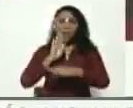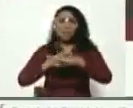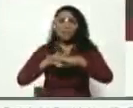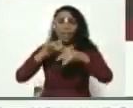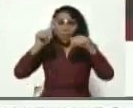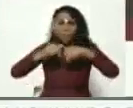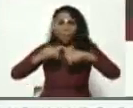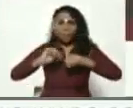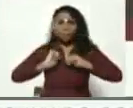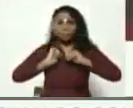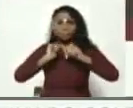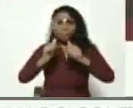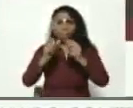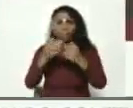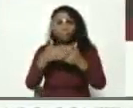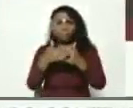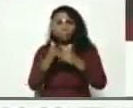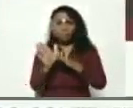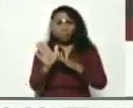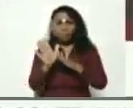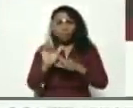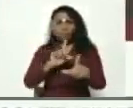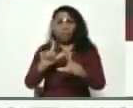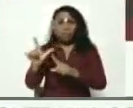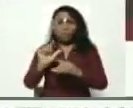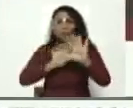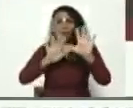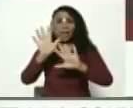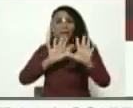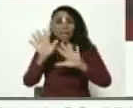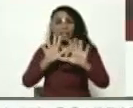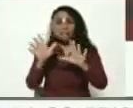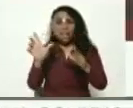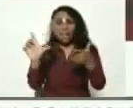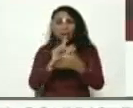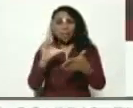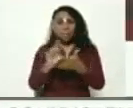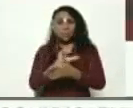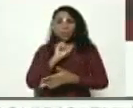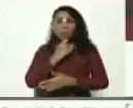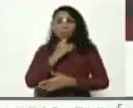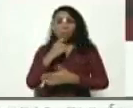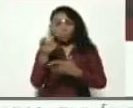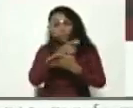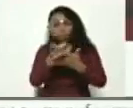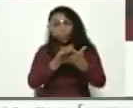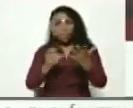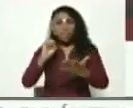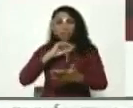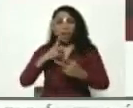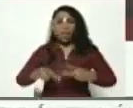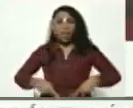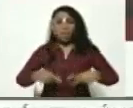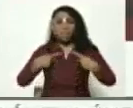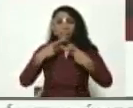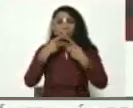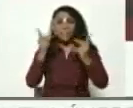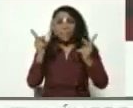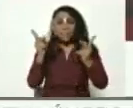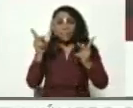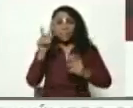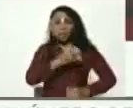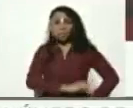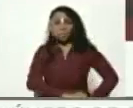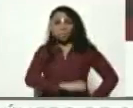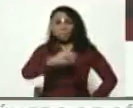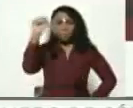hoy están listos para su consulta los 15 tomos de una obra clave, los documentos para la historia de la vida pública del Libertador de José Félix